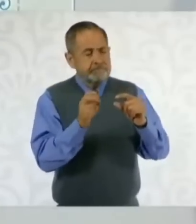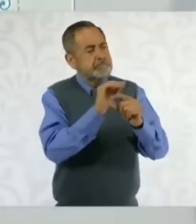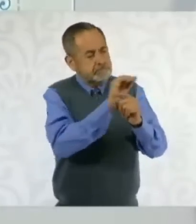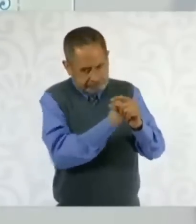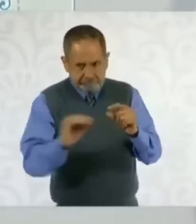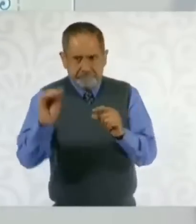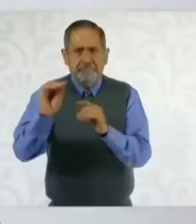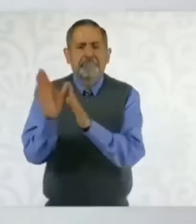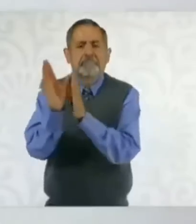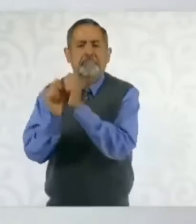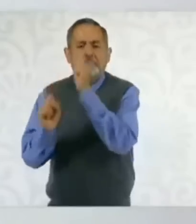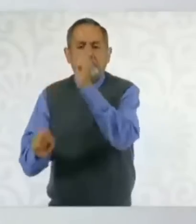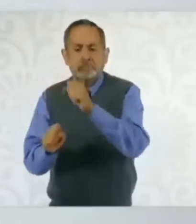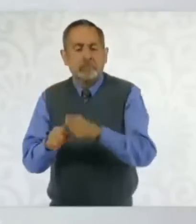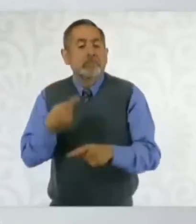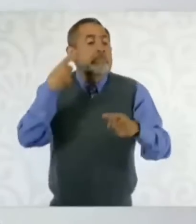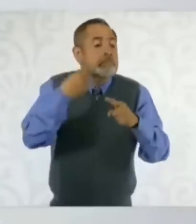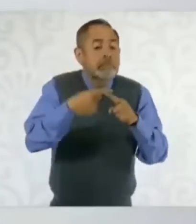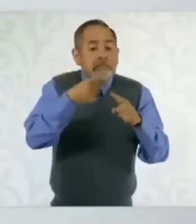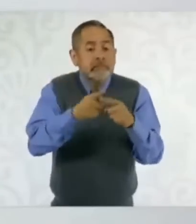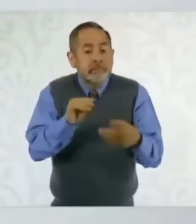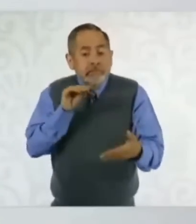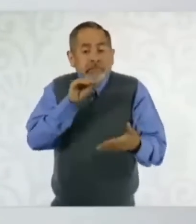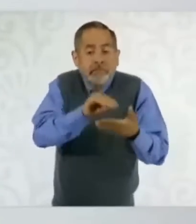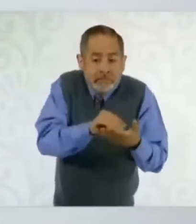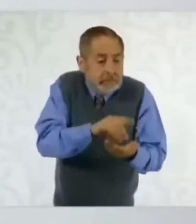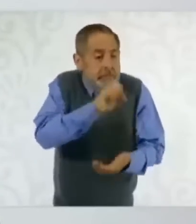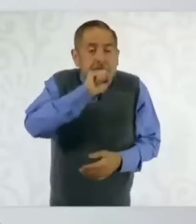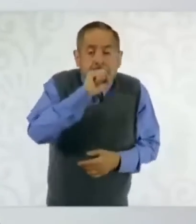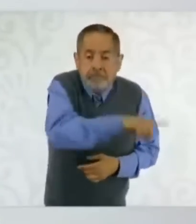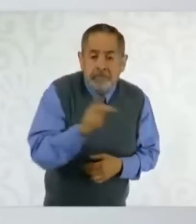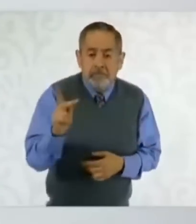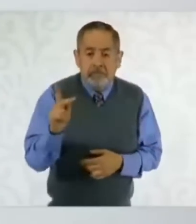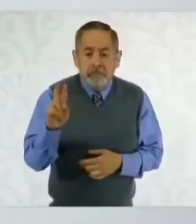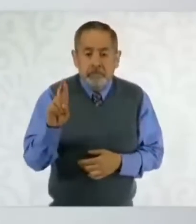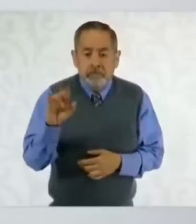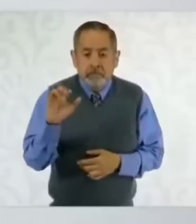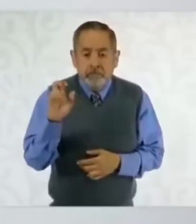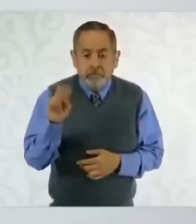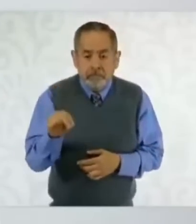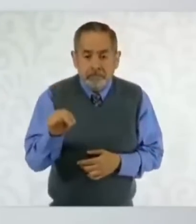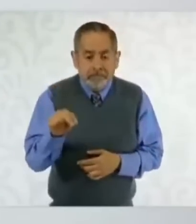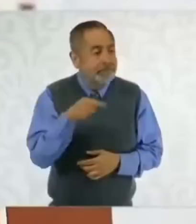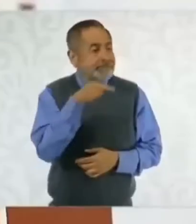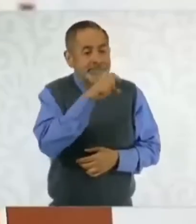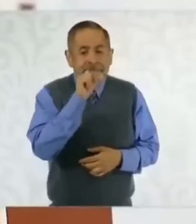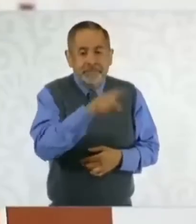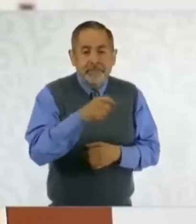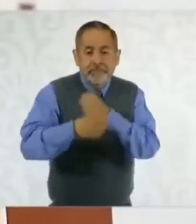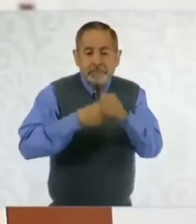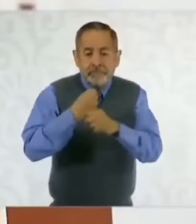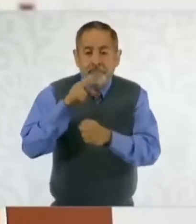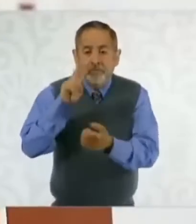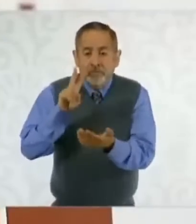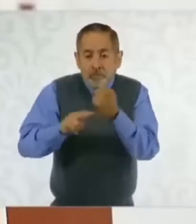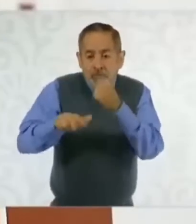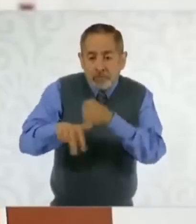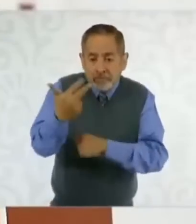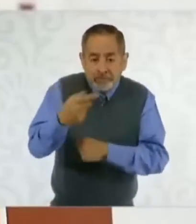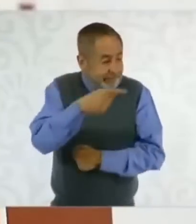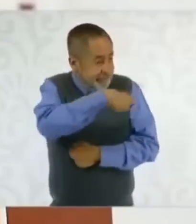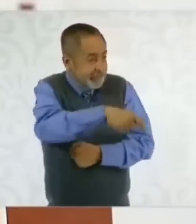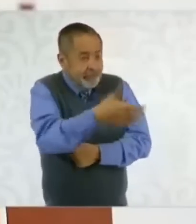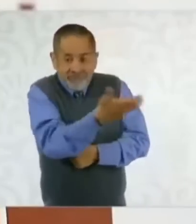Constitución, lo incorporó el PRIAN en el 2013 a la Ley de